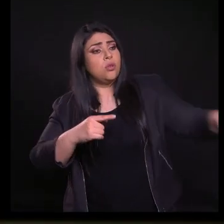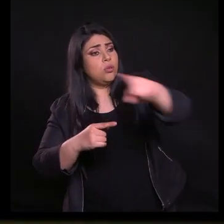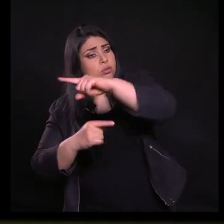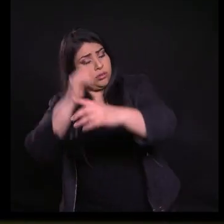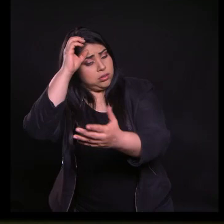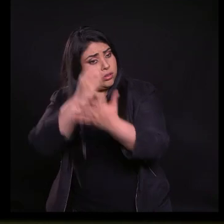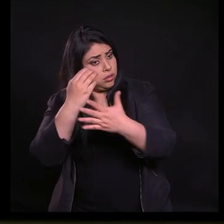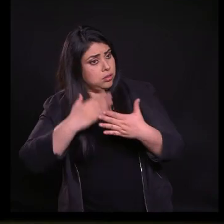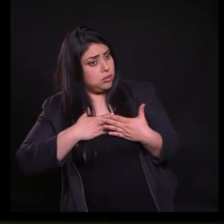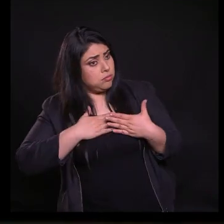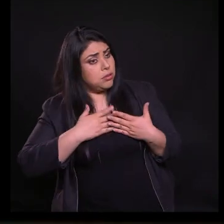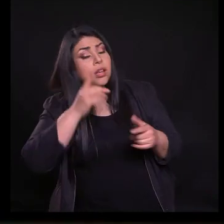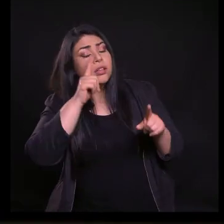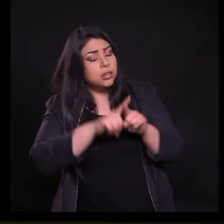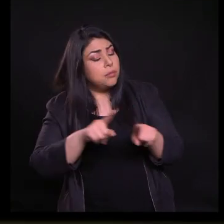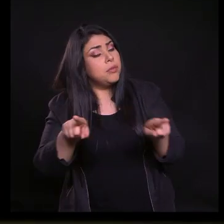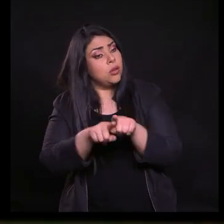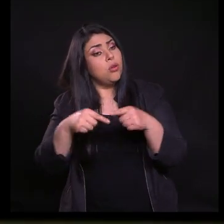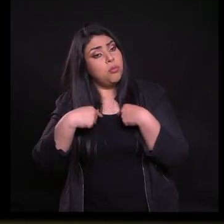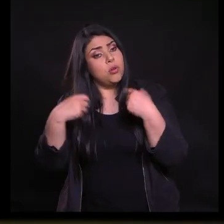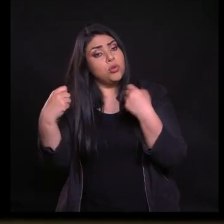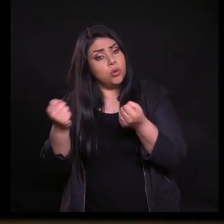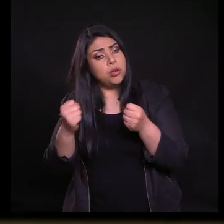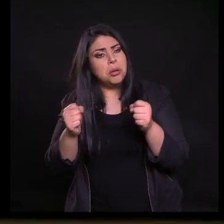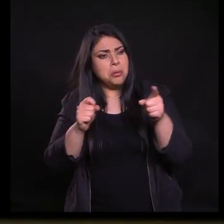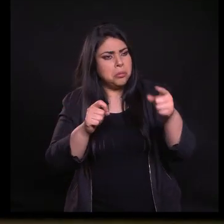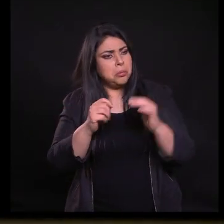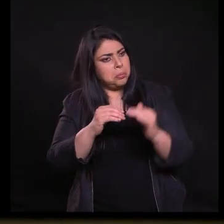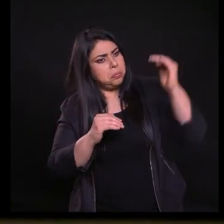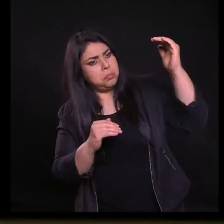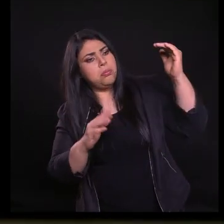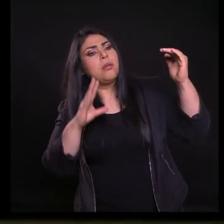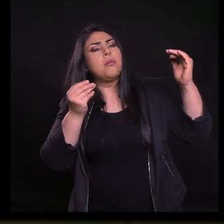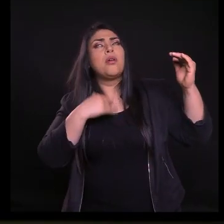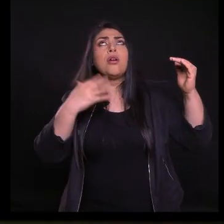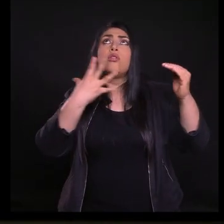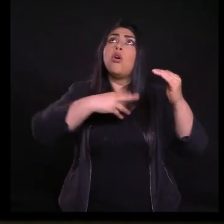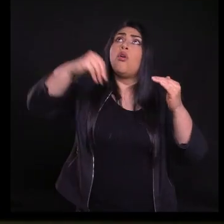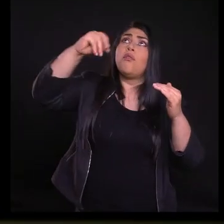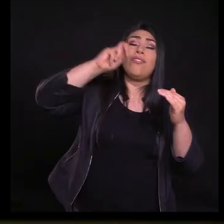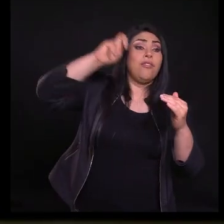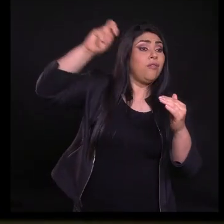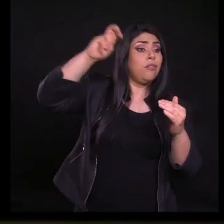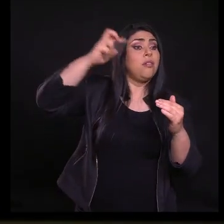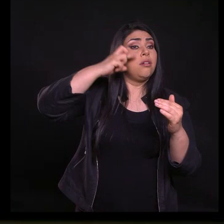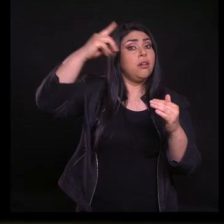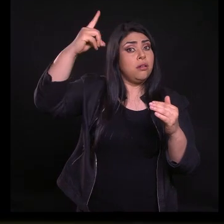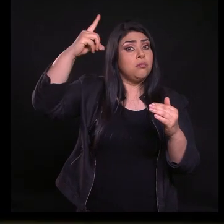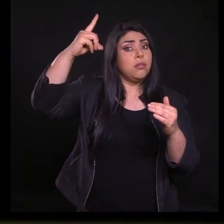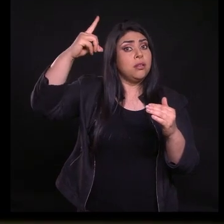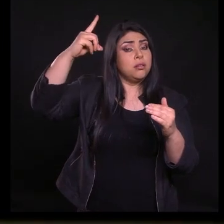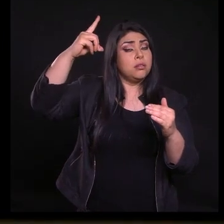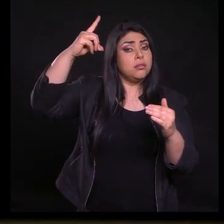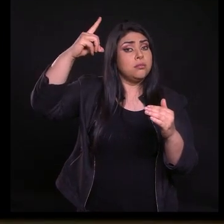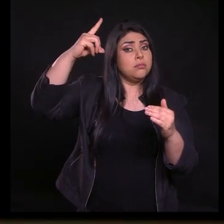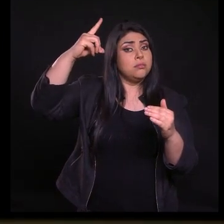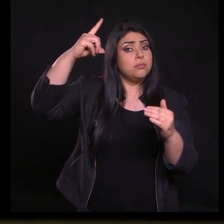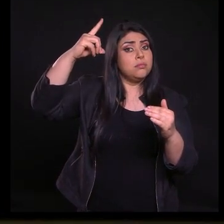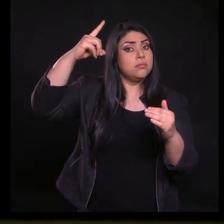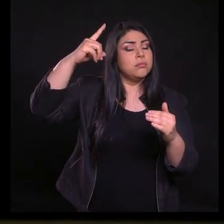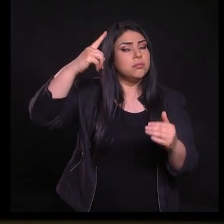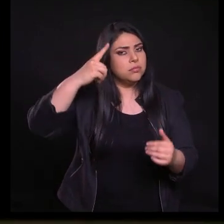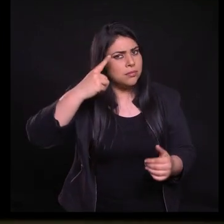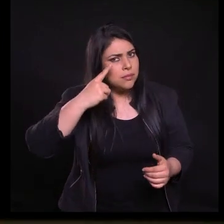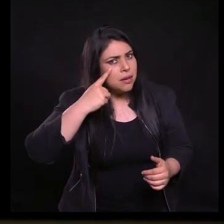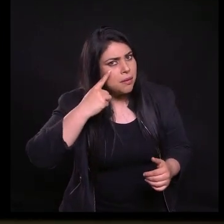hará también y aún mayor estará porque yo voy al padre yo quiero que no te